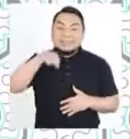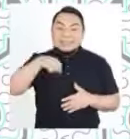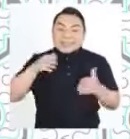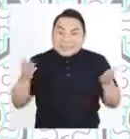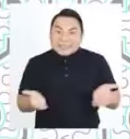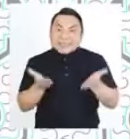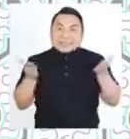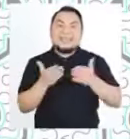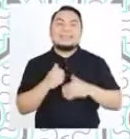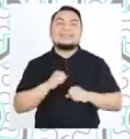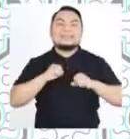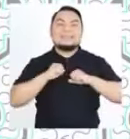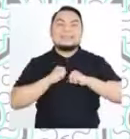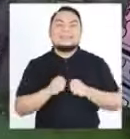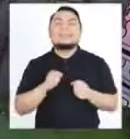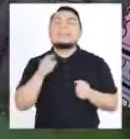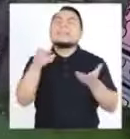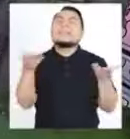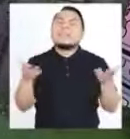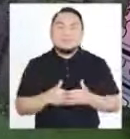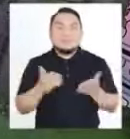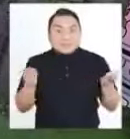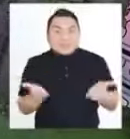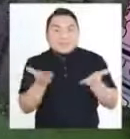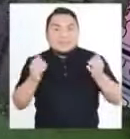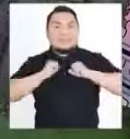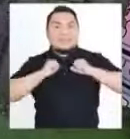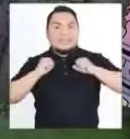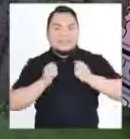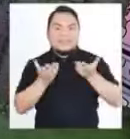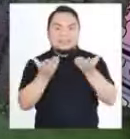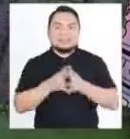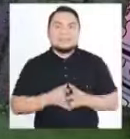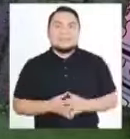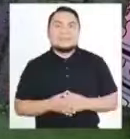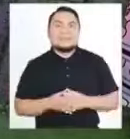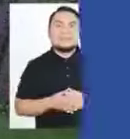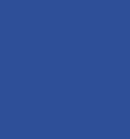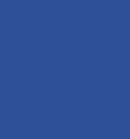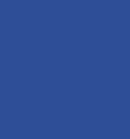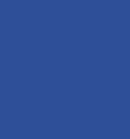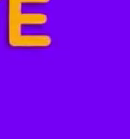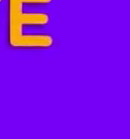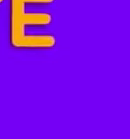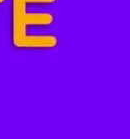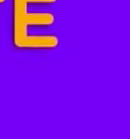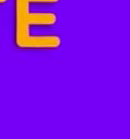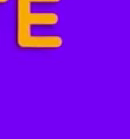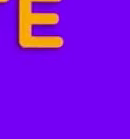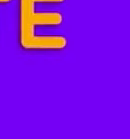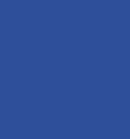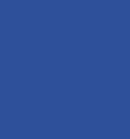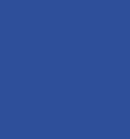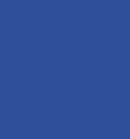¡Sí! ¡Activarte! ¡Vamos con... ¡Activarte!